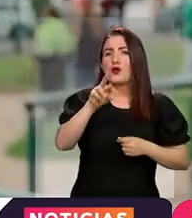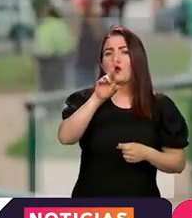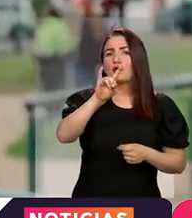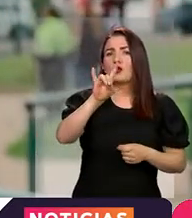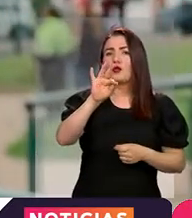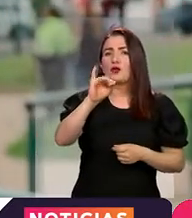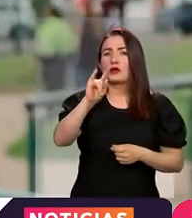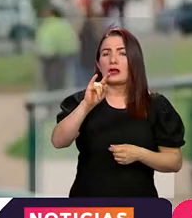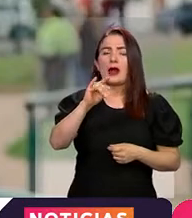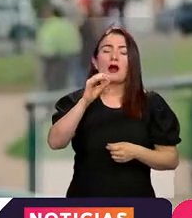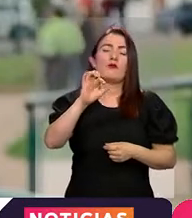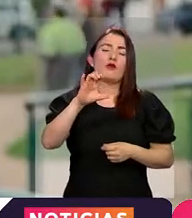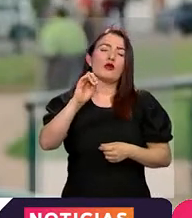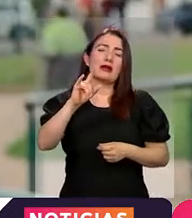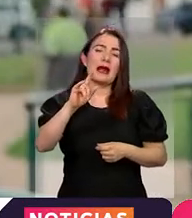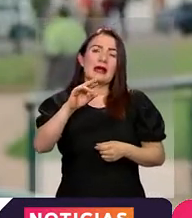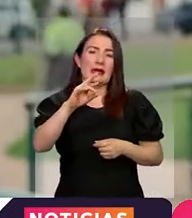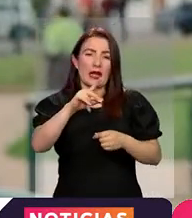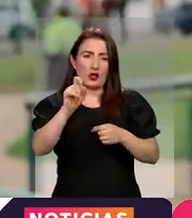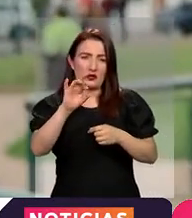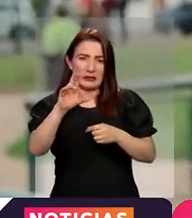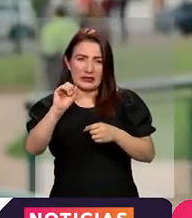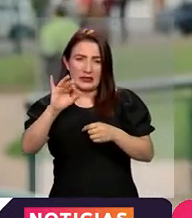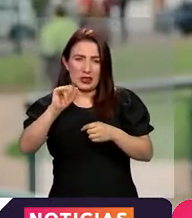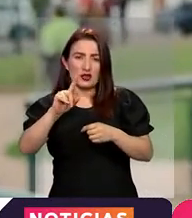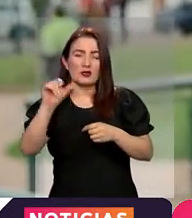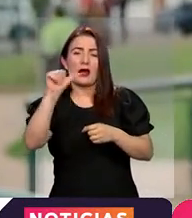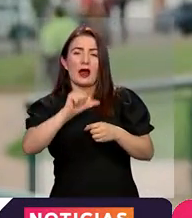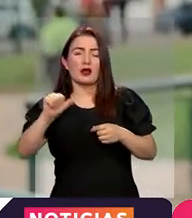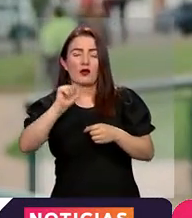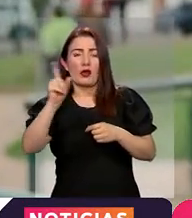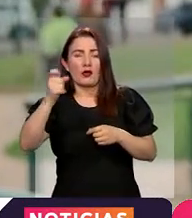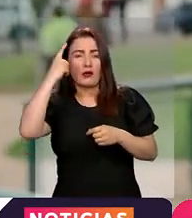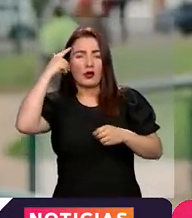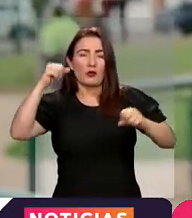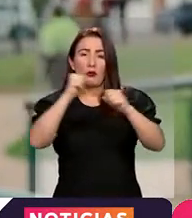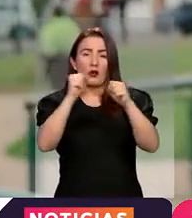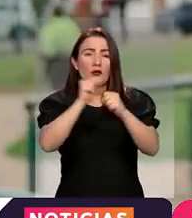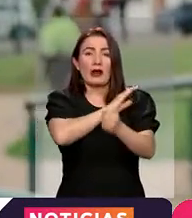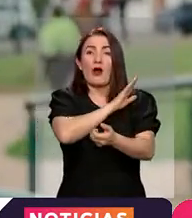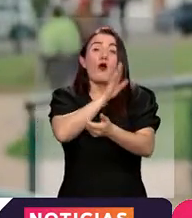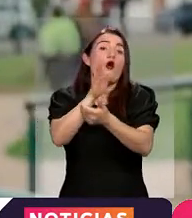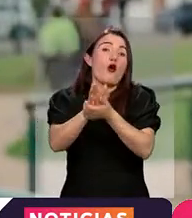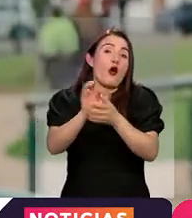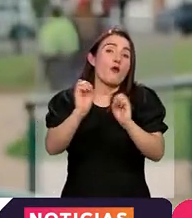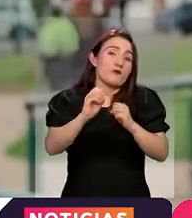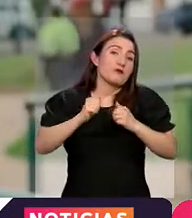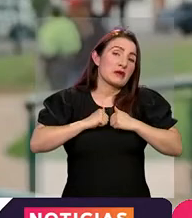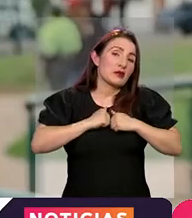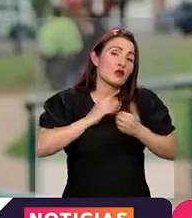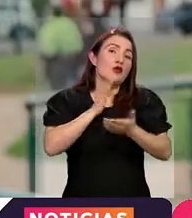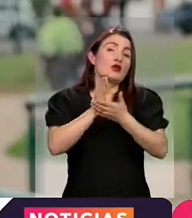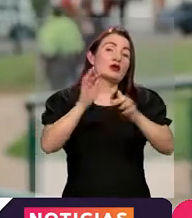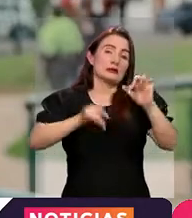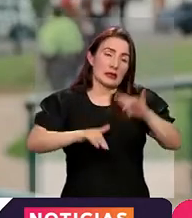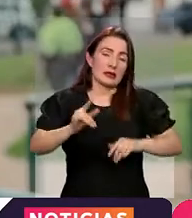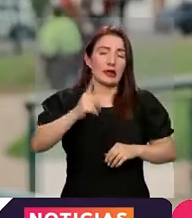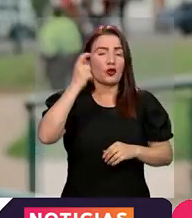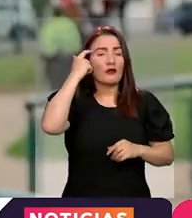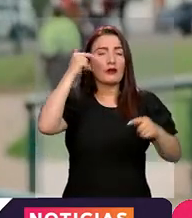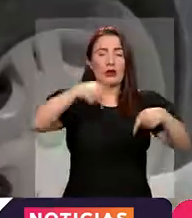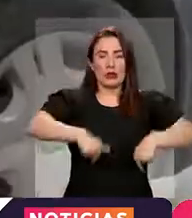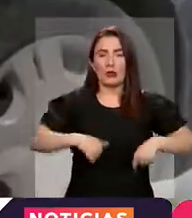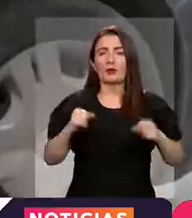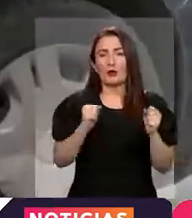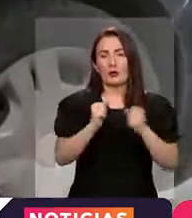reconciliación gobierno bogotá punto gov punto com o en su defecto acercarse a las instalaciones de la secretaria de gobierno aquí